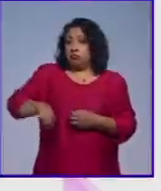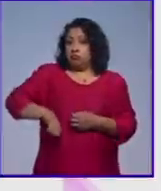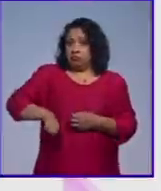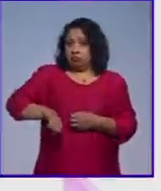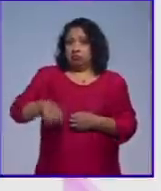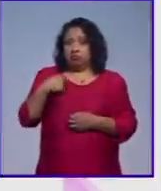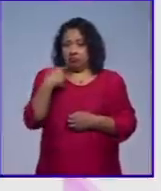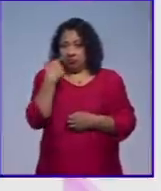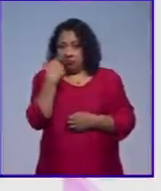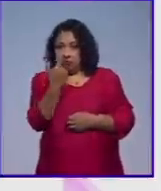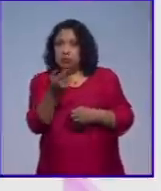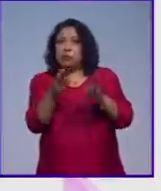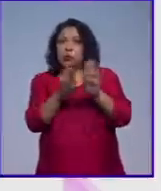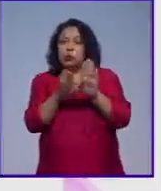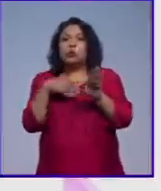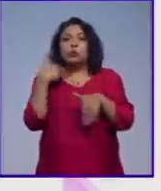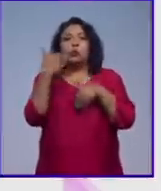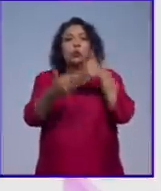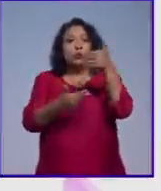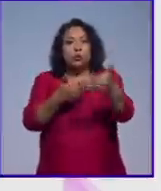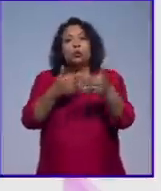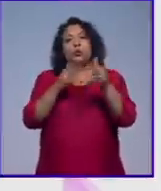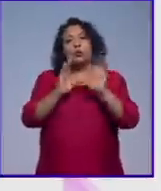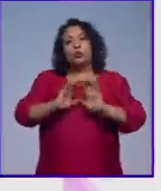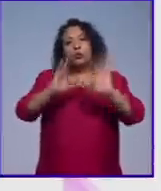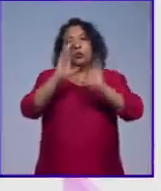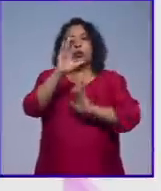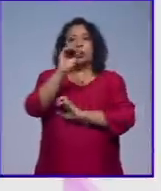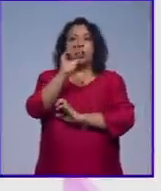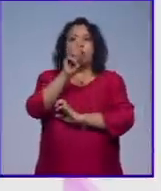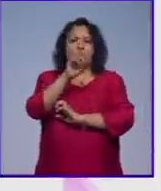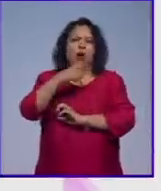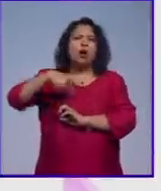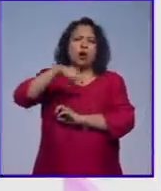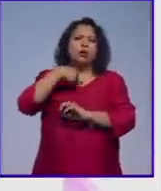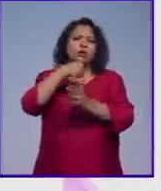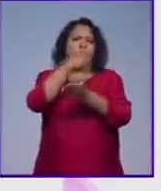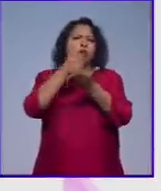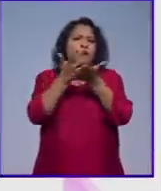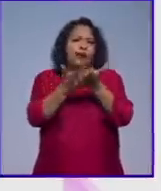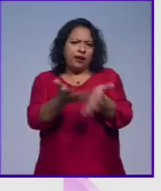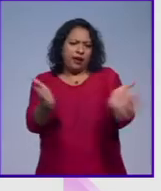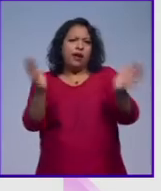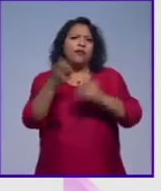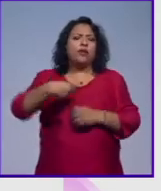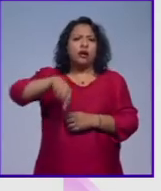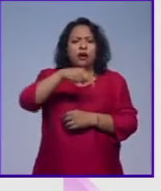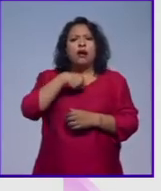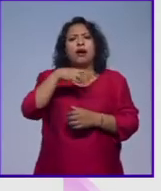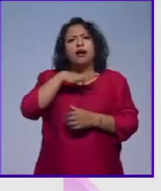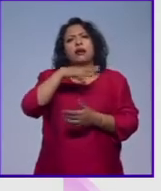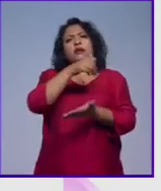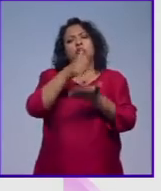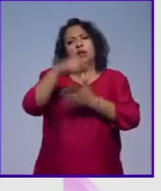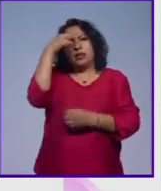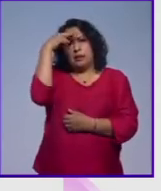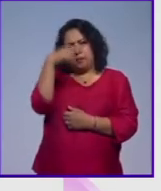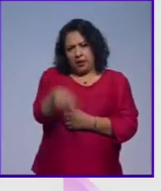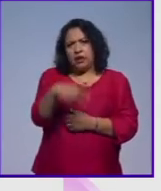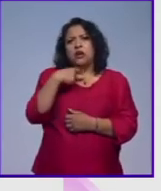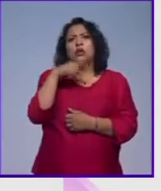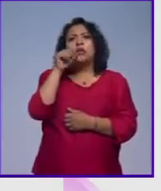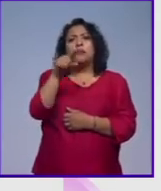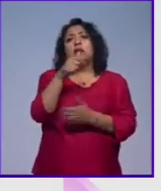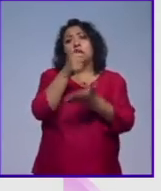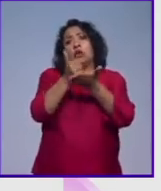Interesante cuando vemos cómo se ha ido conformando este coro, Rafael, porque aunque somos una ciudad grande, los que estamos aquí en la Ciudad de México y